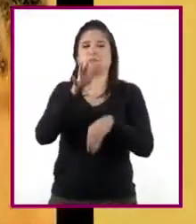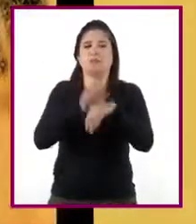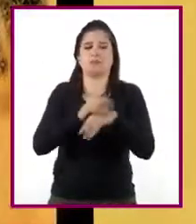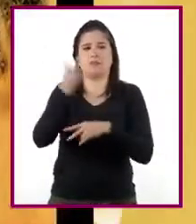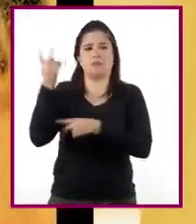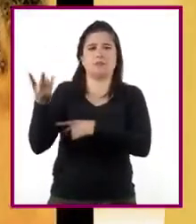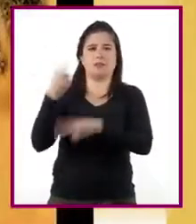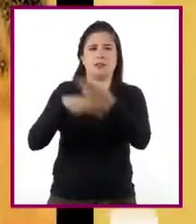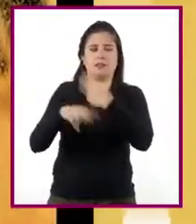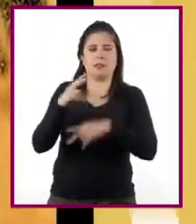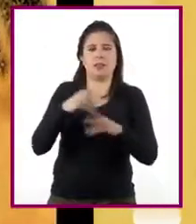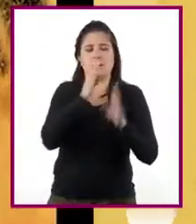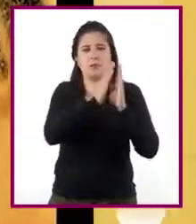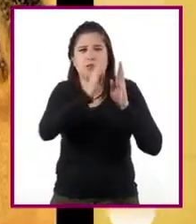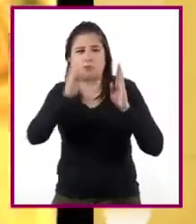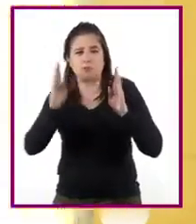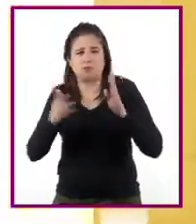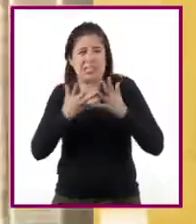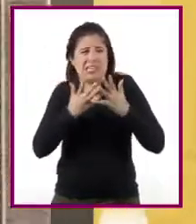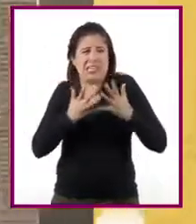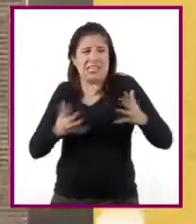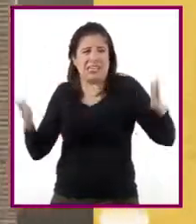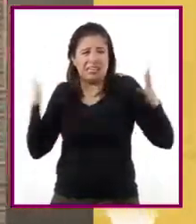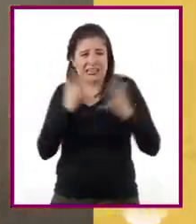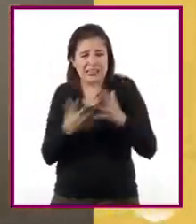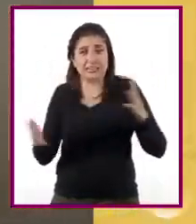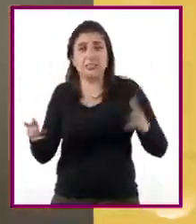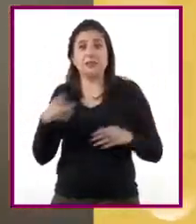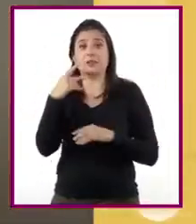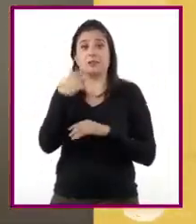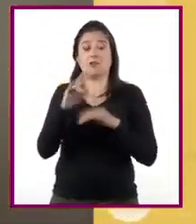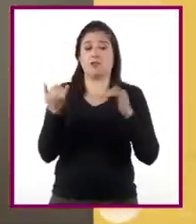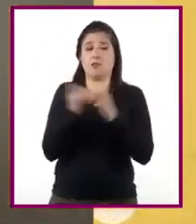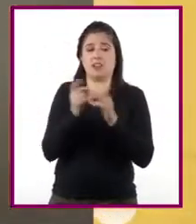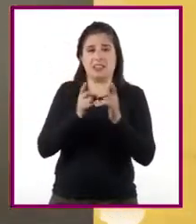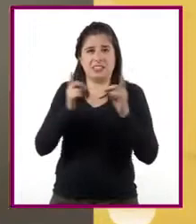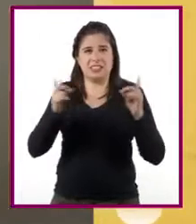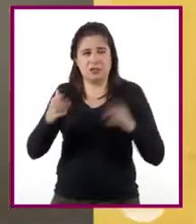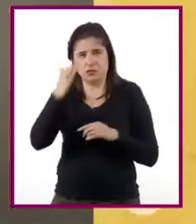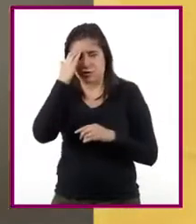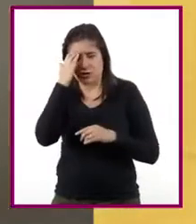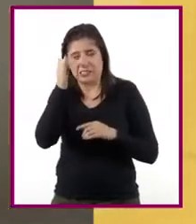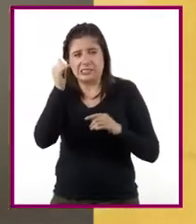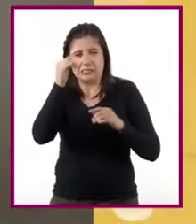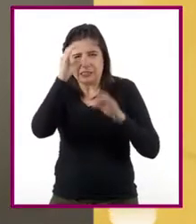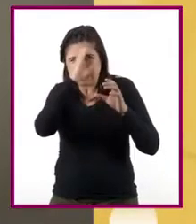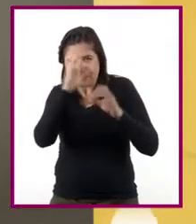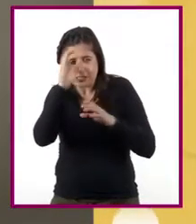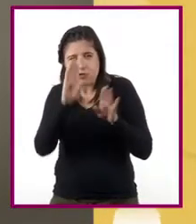la presentación de bibliotecas enormes, pero también el desarrollo científico y el conocimiento